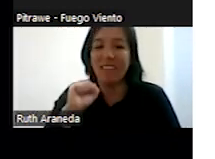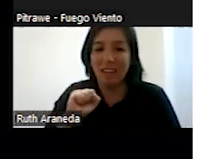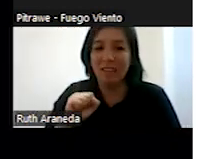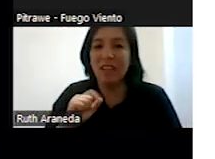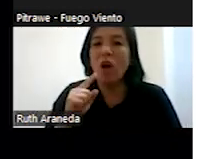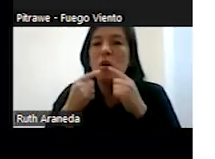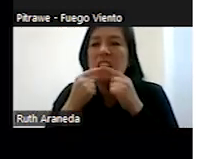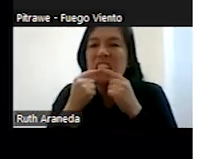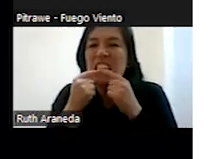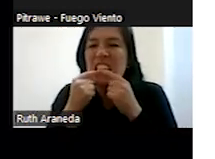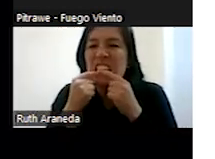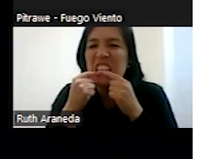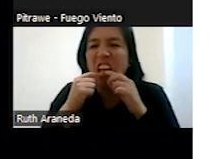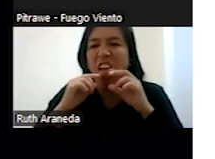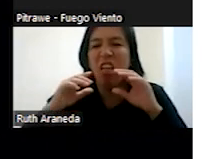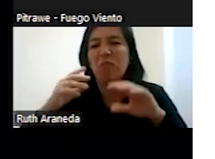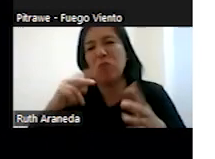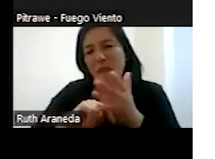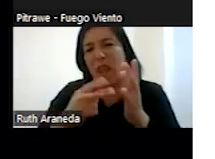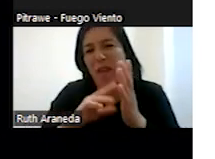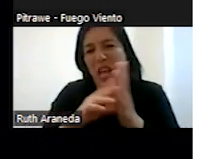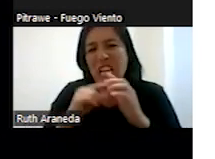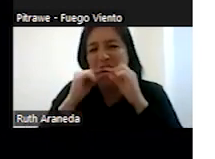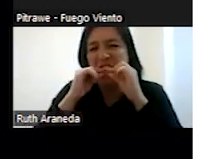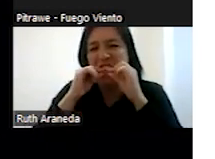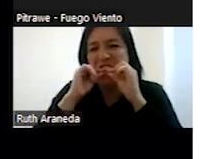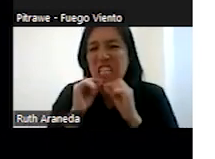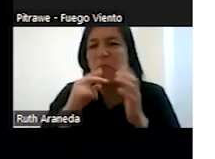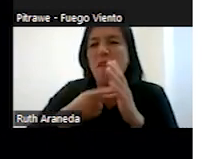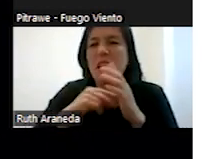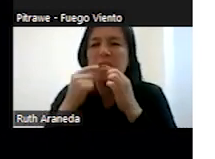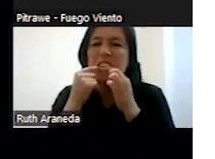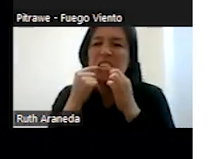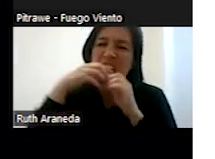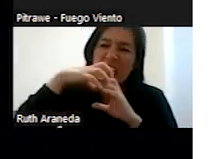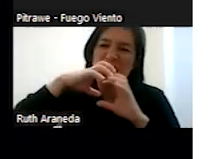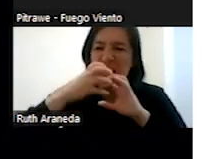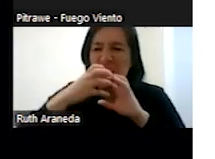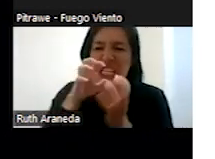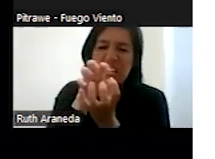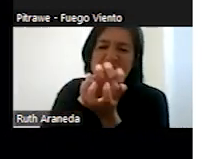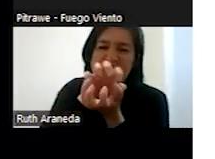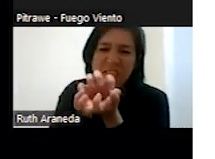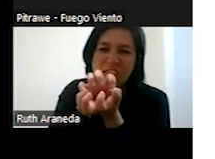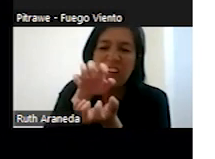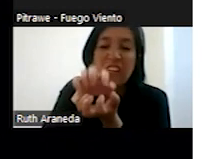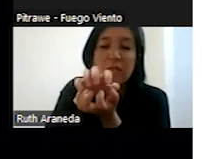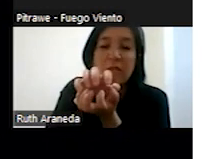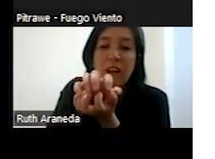incisivos, incisivos centrales y laterales inferiores. Provoca retracción